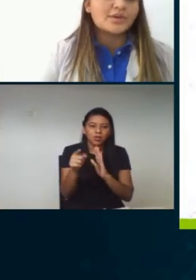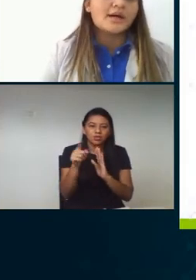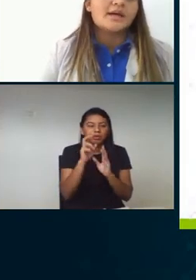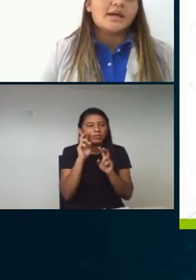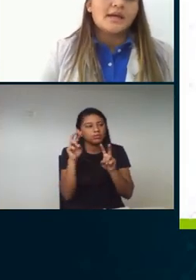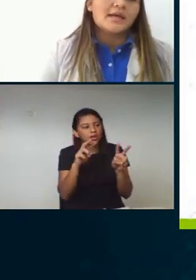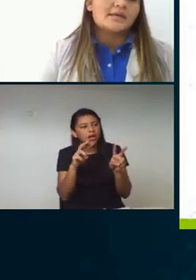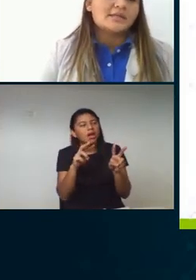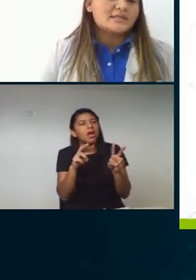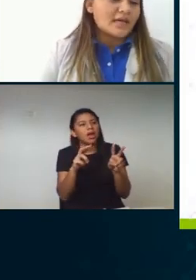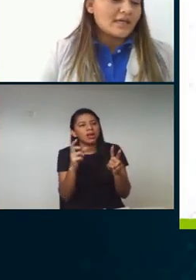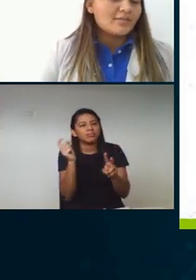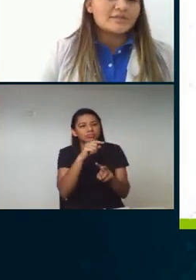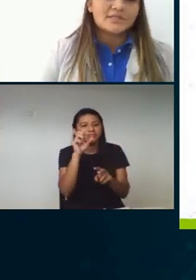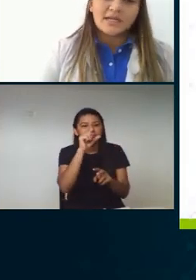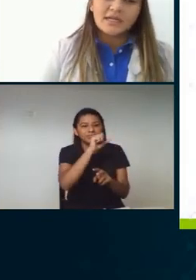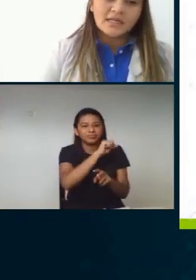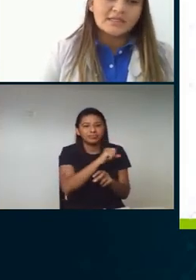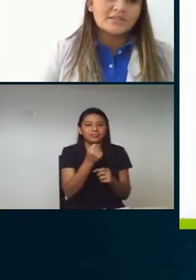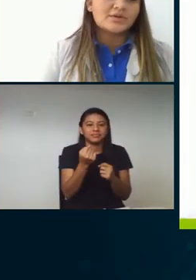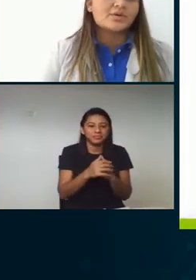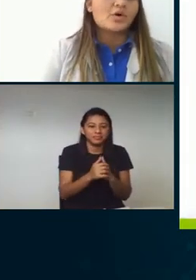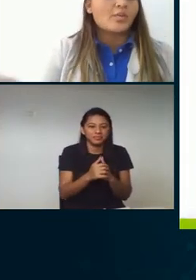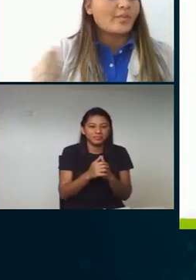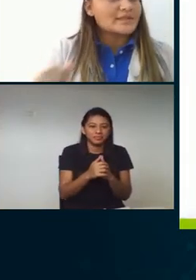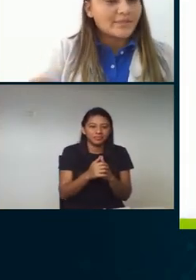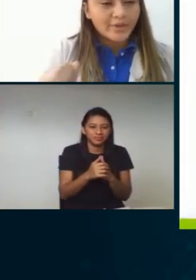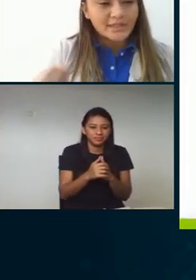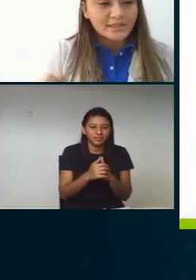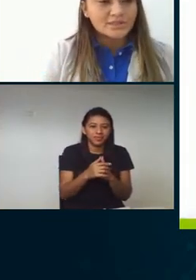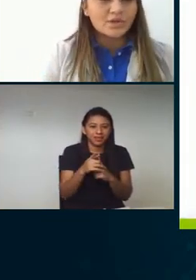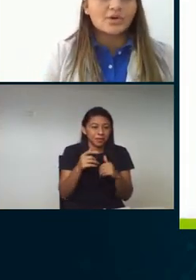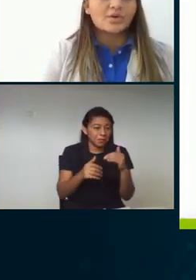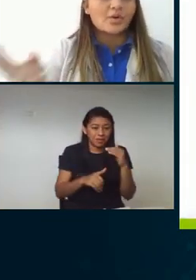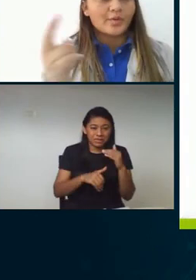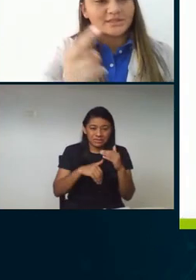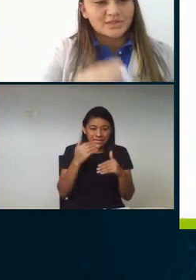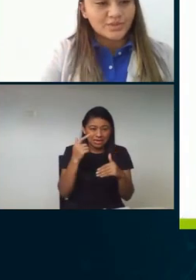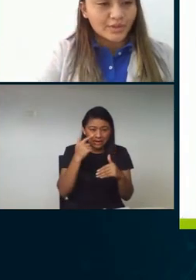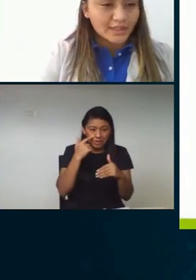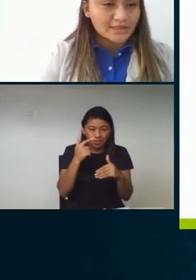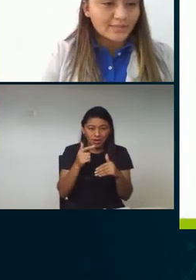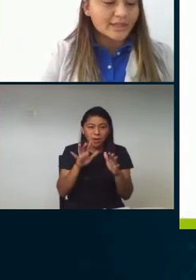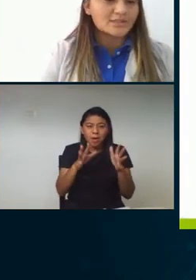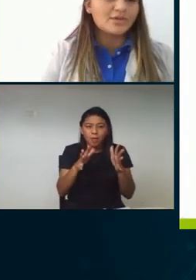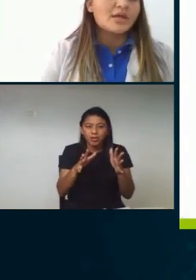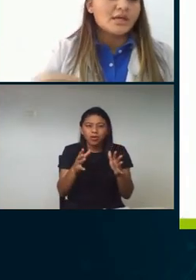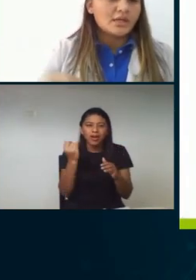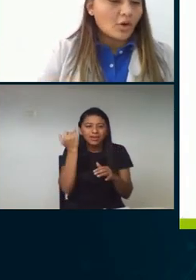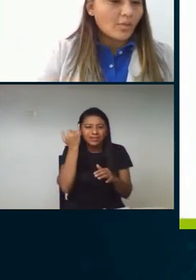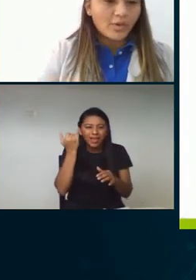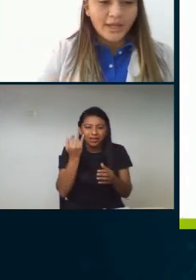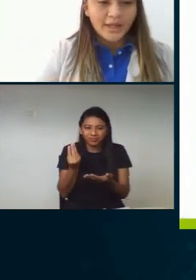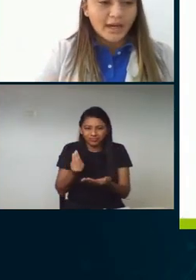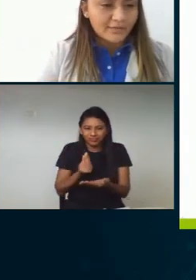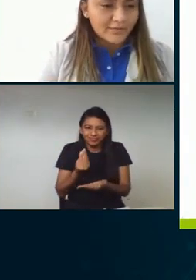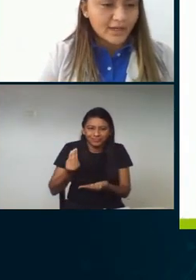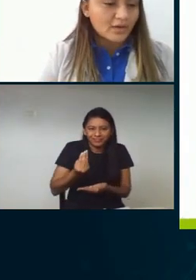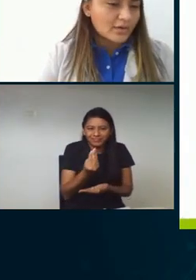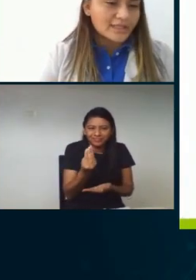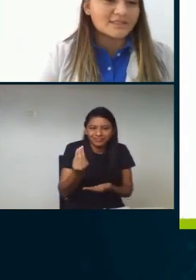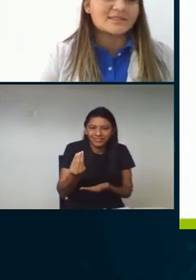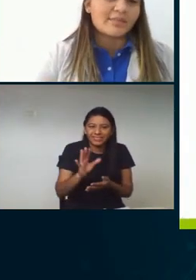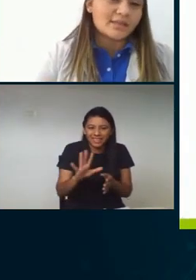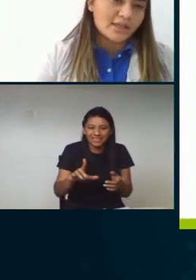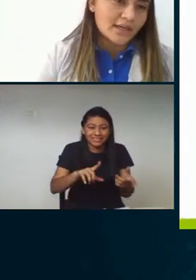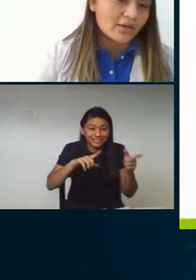de basura. Desde ahí muestran el inicio, cómo pasa por el sensor, cómo hace su debida separación y cómo queda al